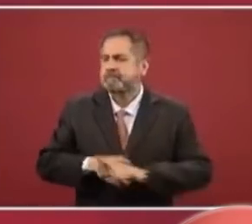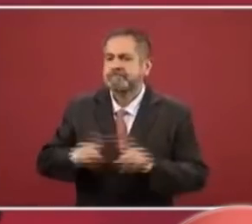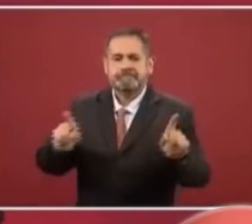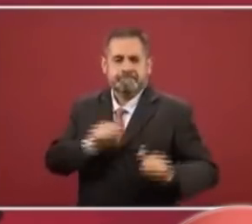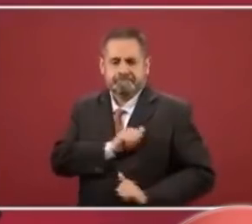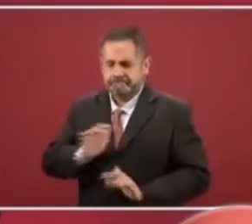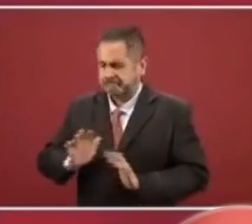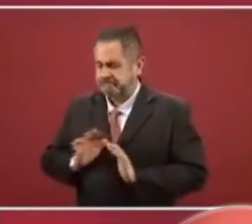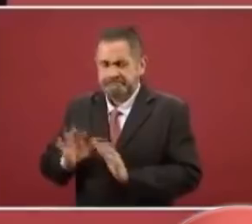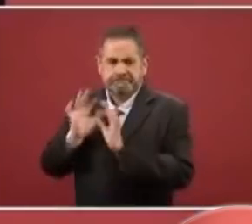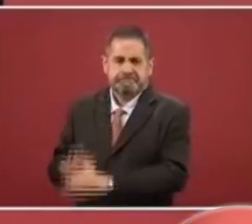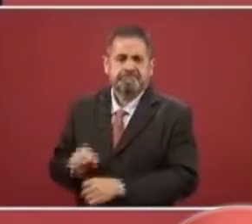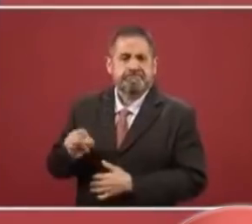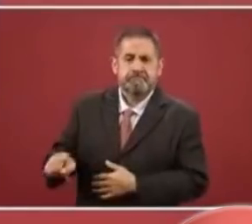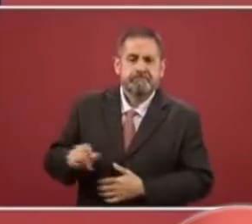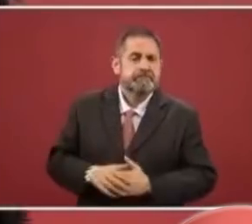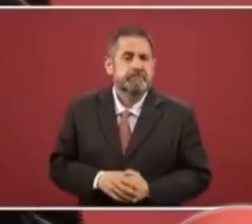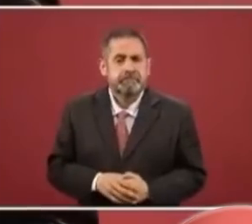en la